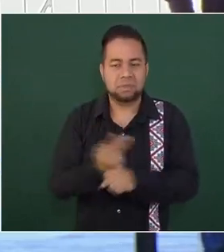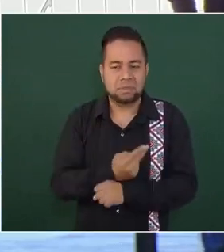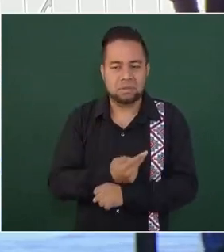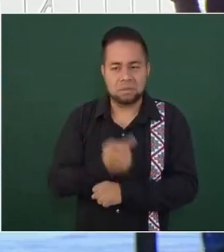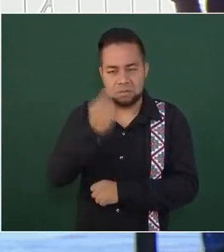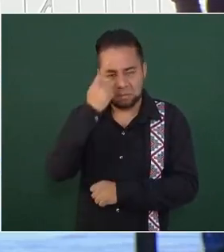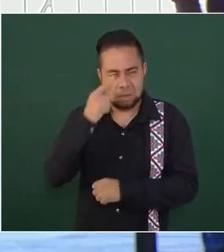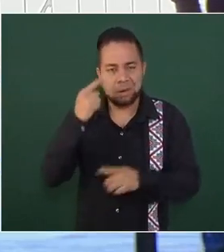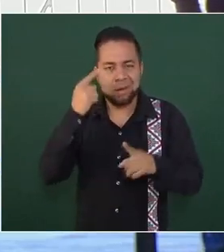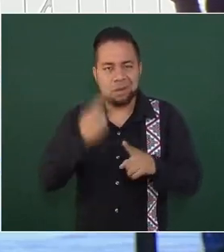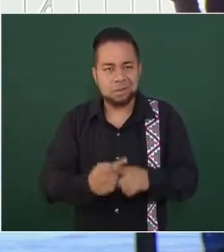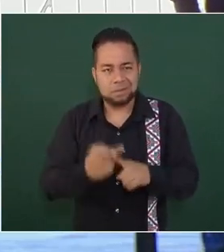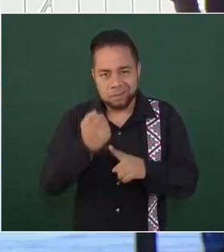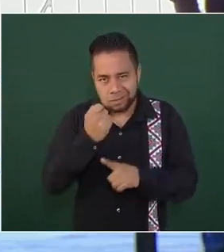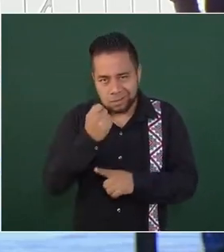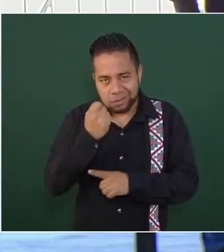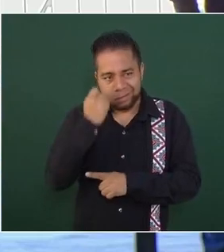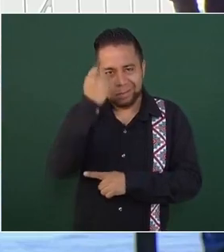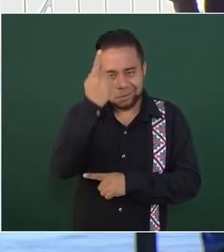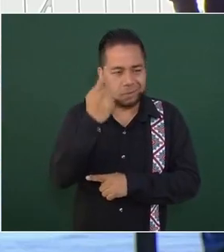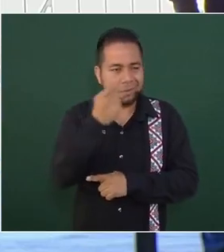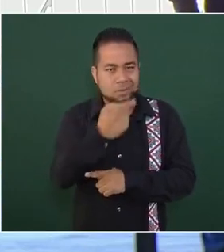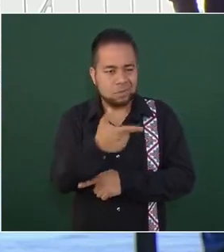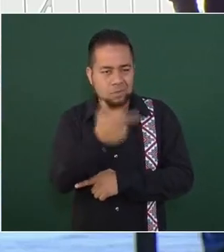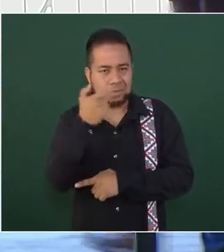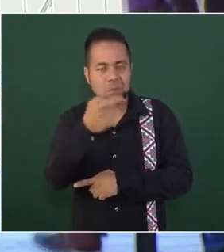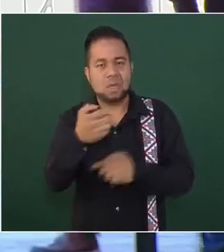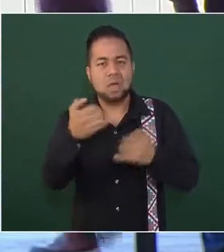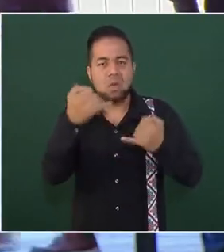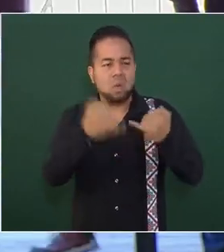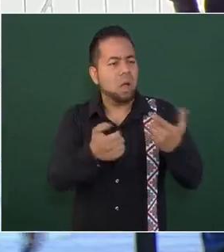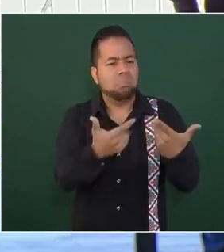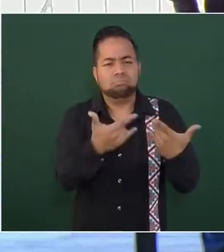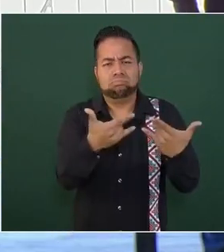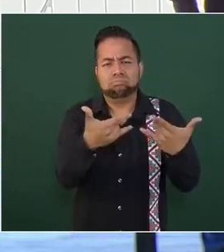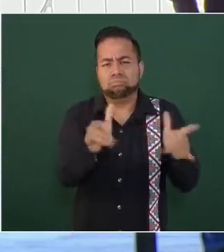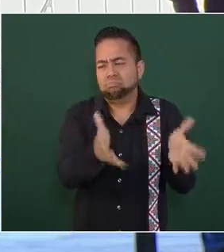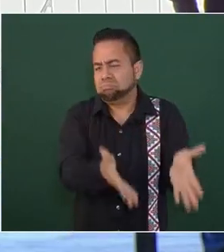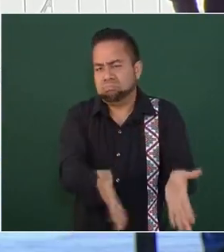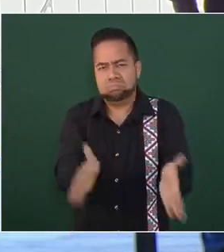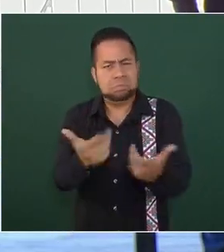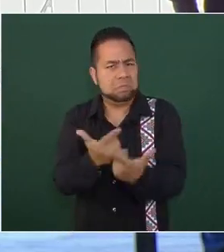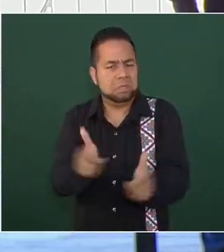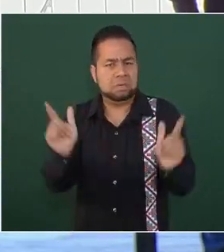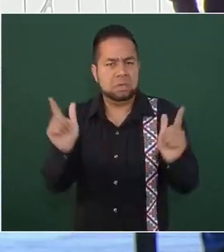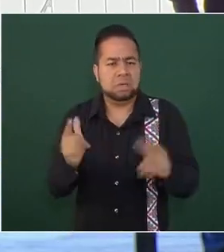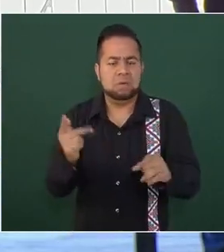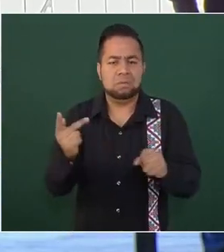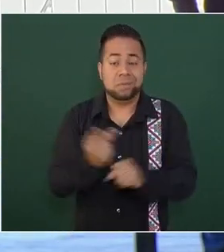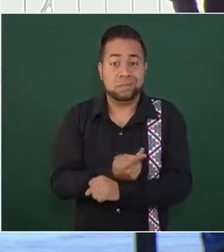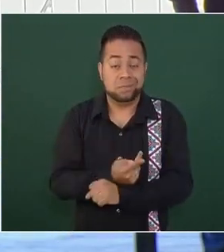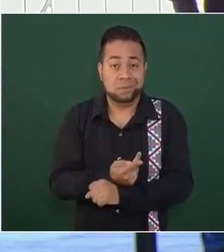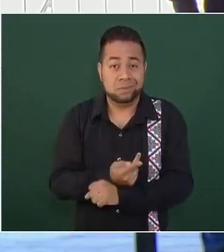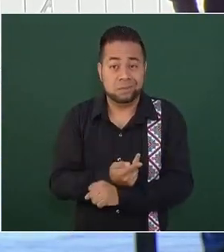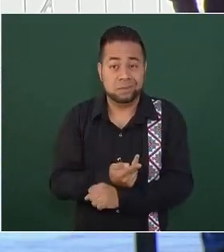autor intelectual lo dejaron libre la juez y resulta que no nada más usted